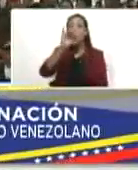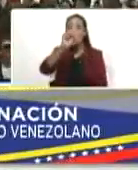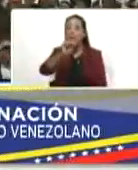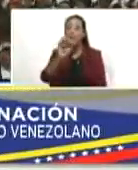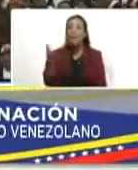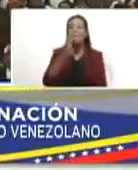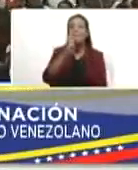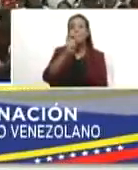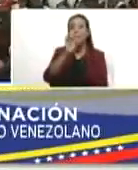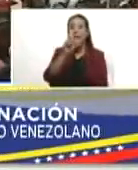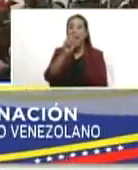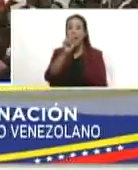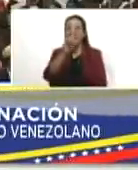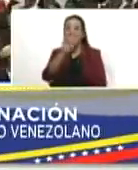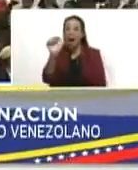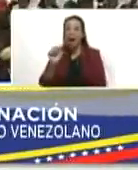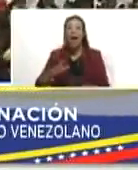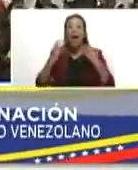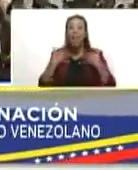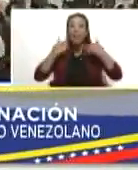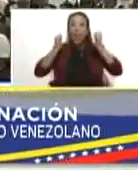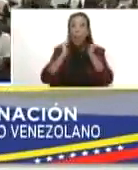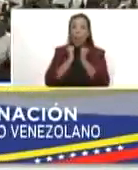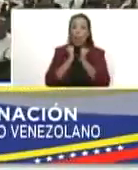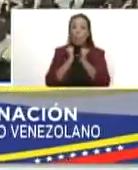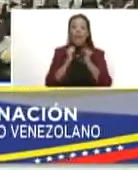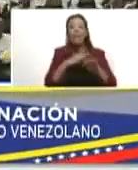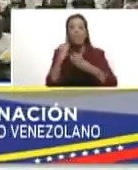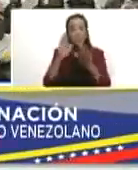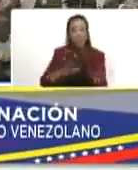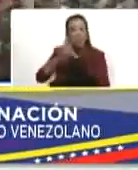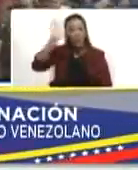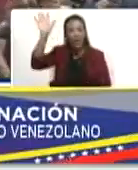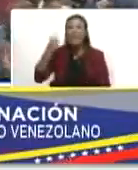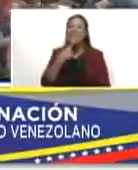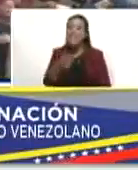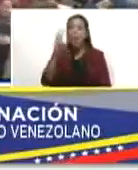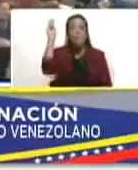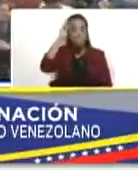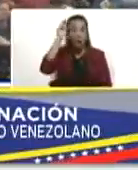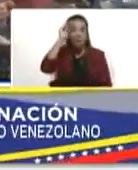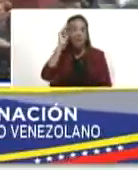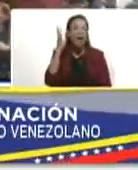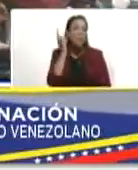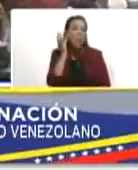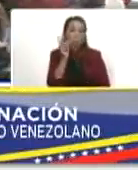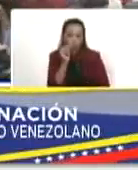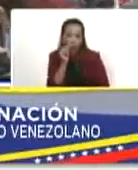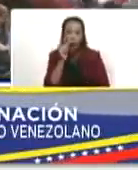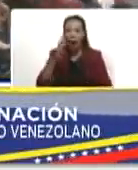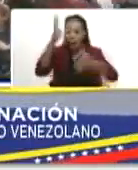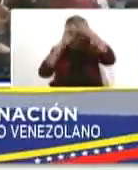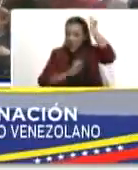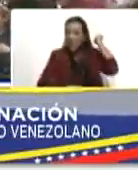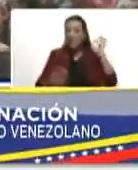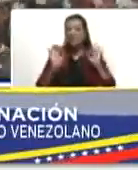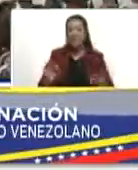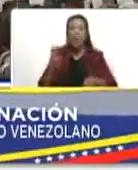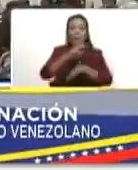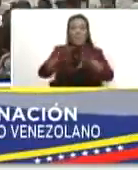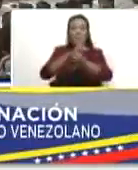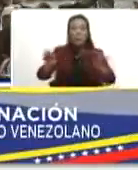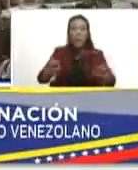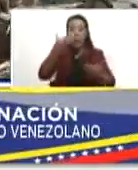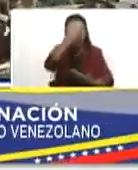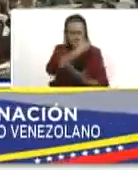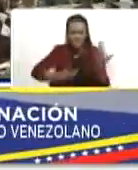Figueroa del maestro aristol isturi y decirle a los maestros a la maestra al magisterio Aquí tienen